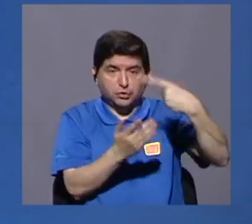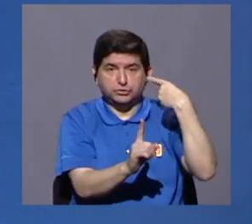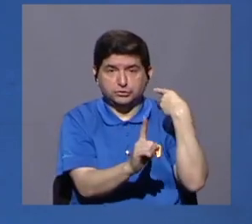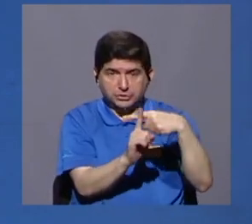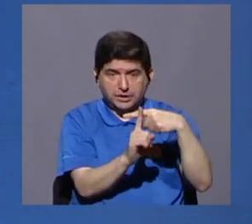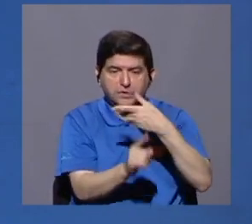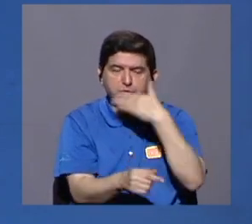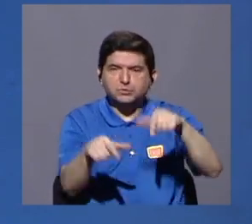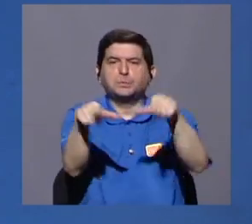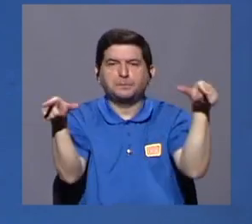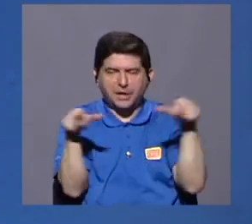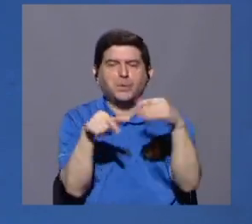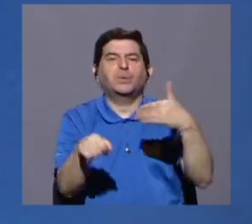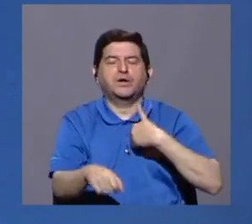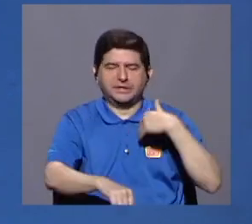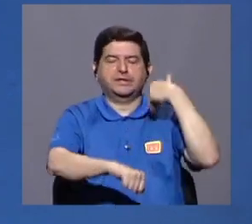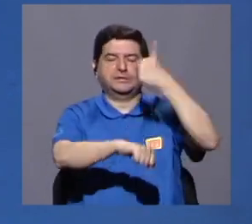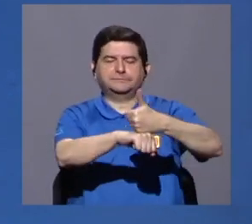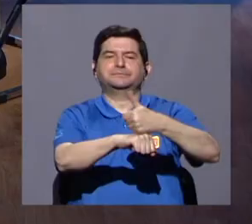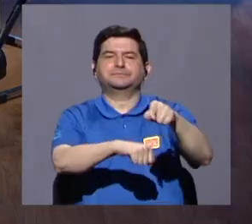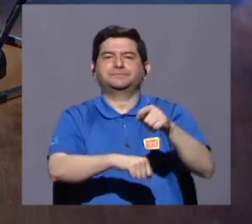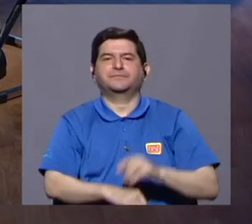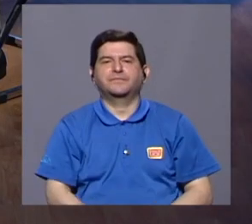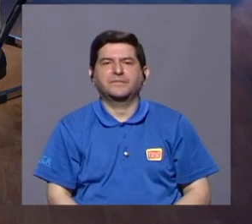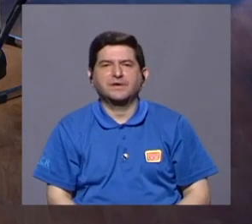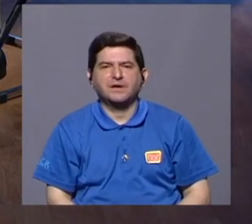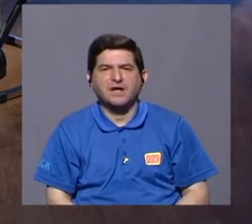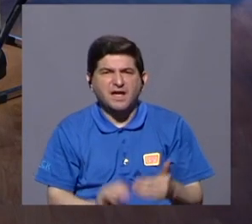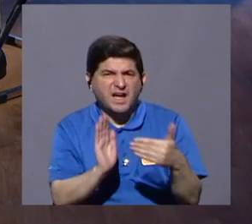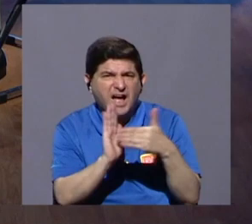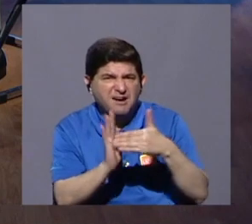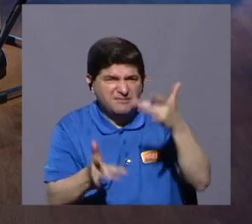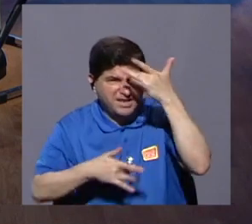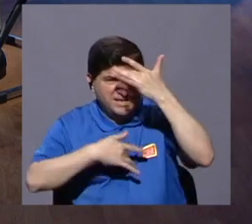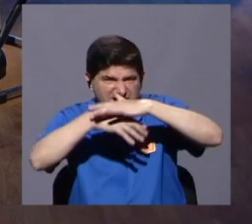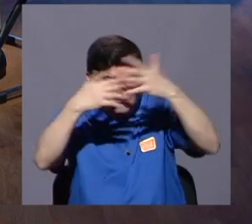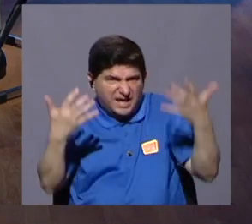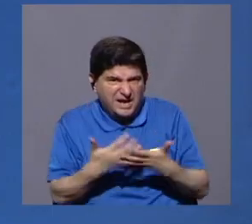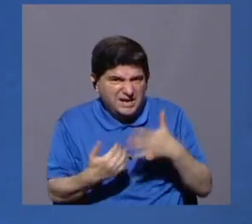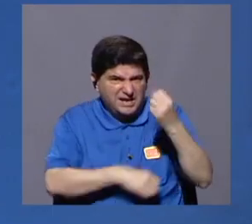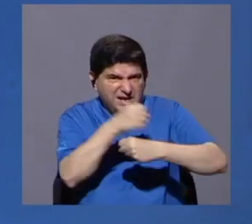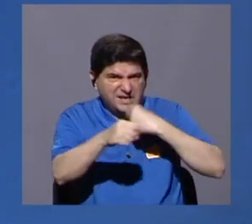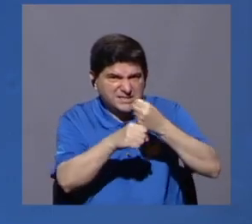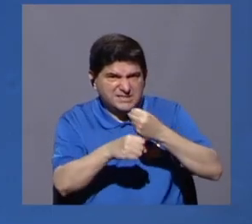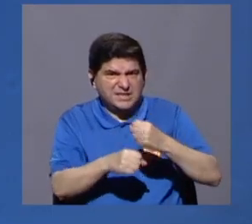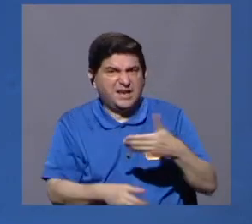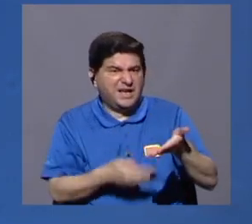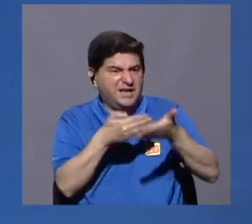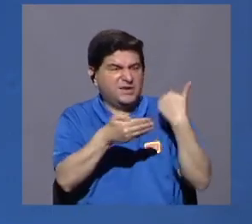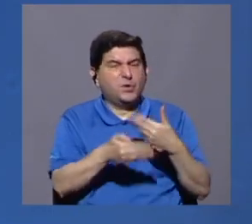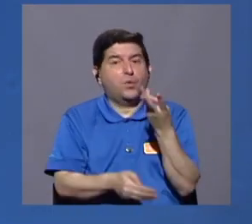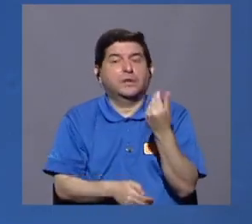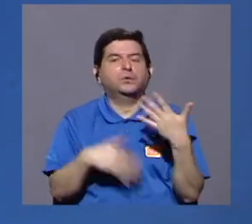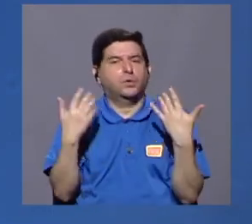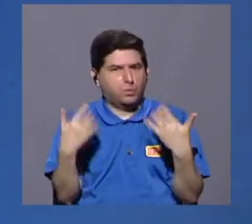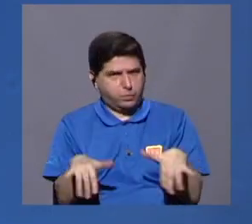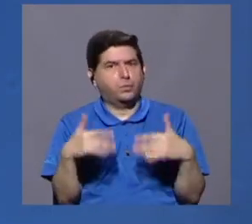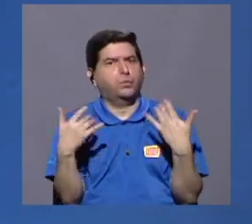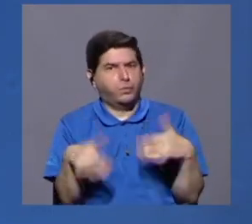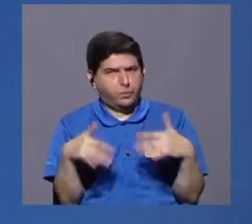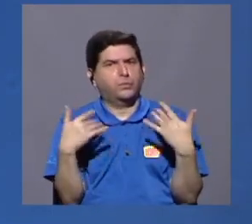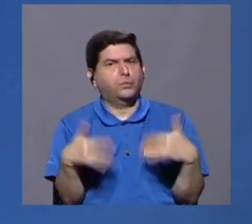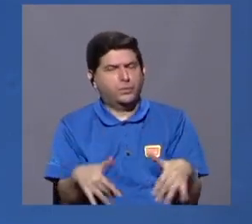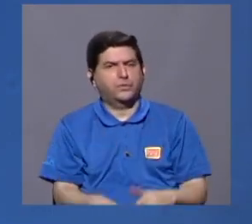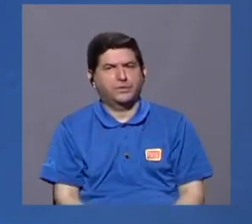el mejor lugar para tenerlo cuando el año pasado pues bastante yo creo que